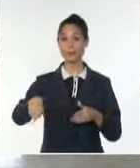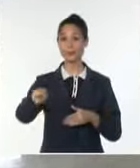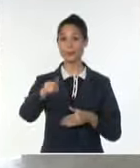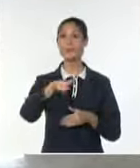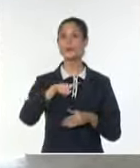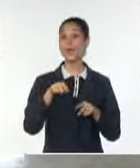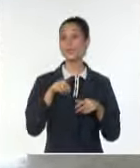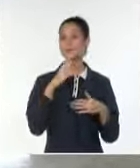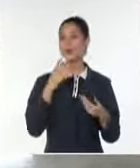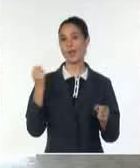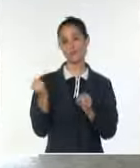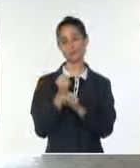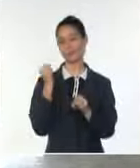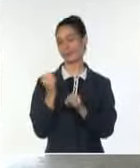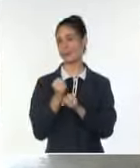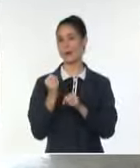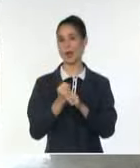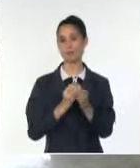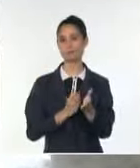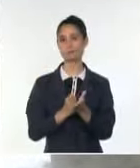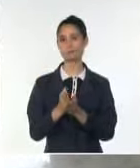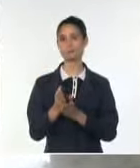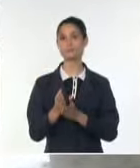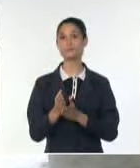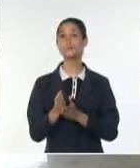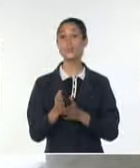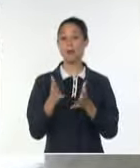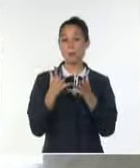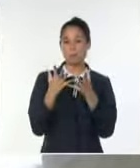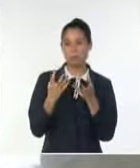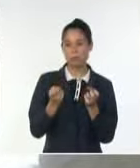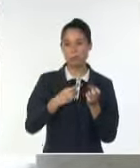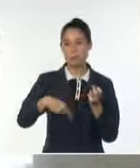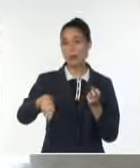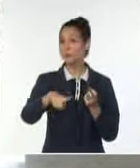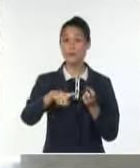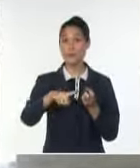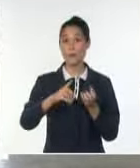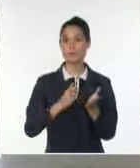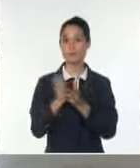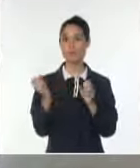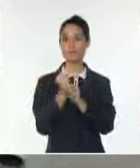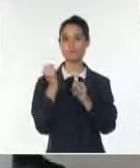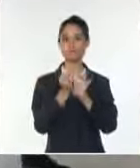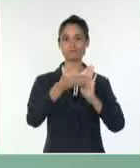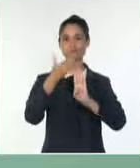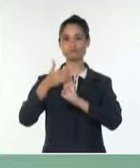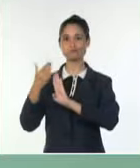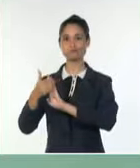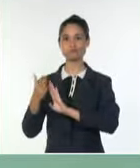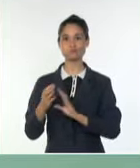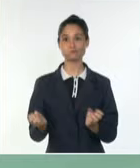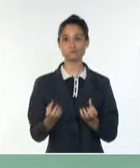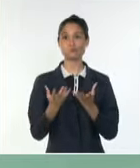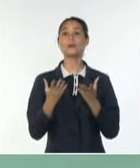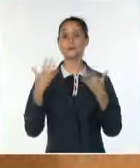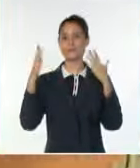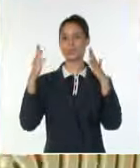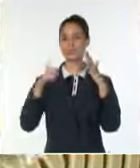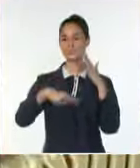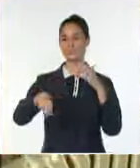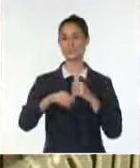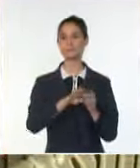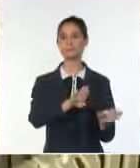cosas no se nos V no se nos deterior en lugares como est muy bien felicitación obras sociales